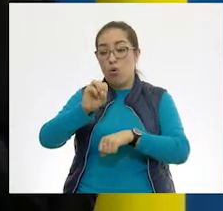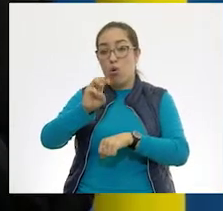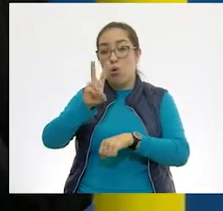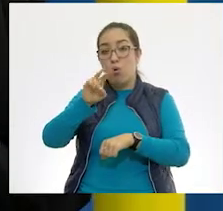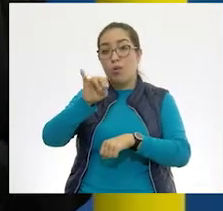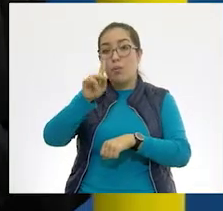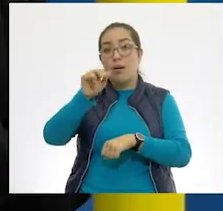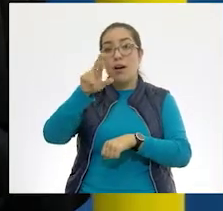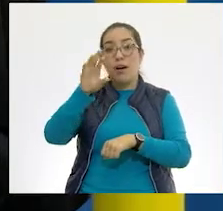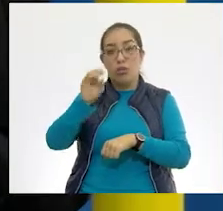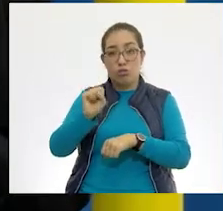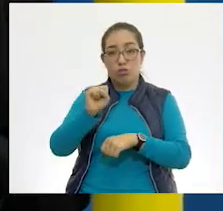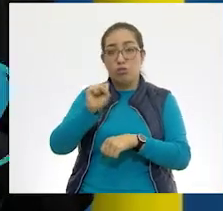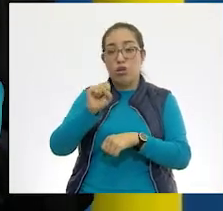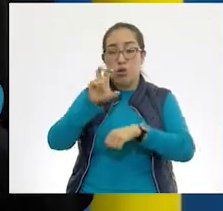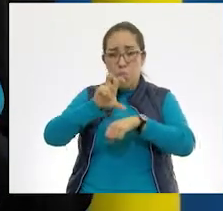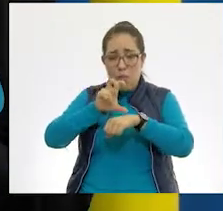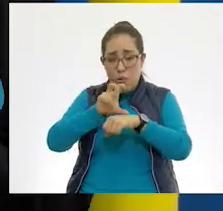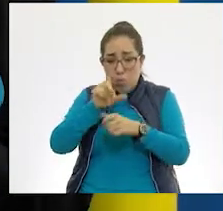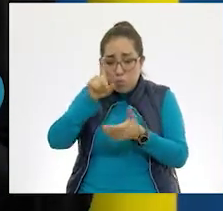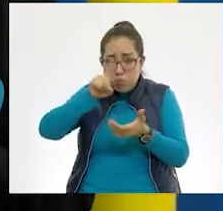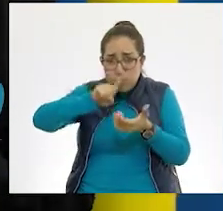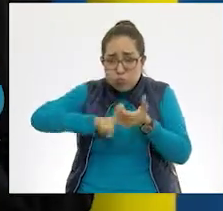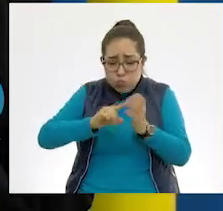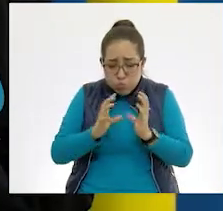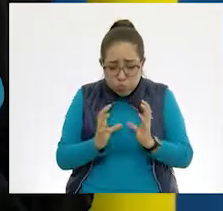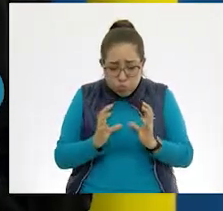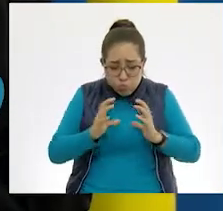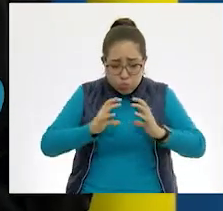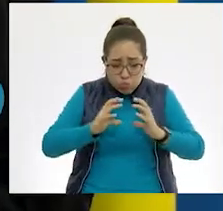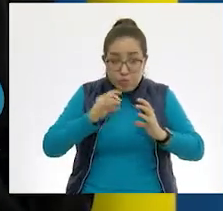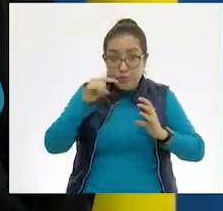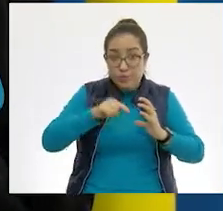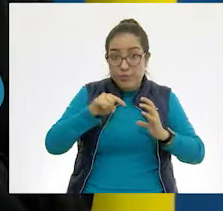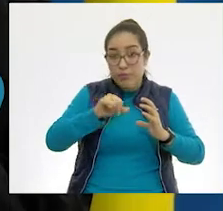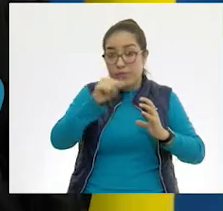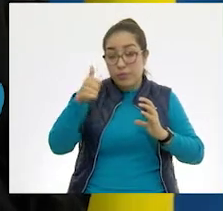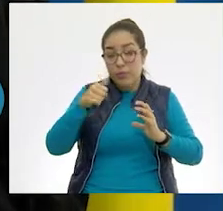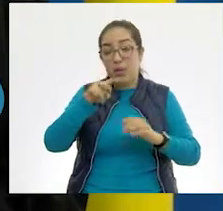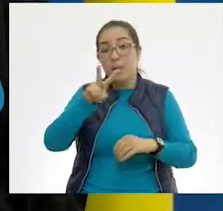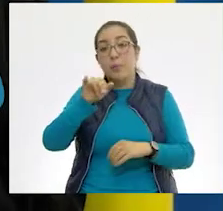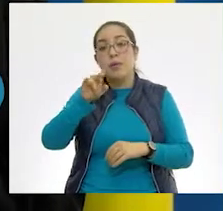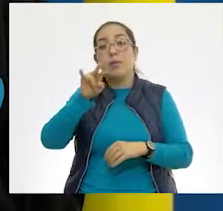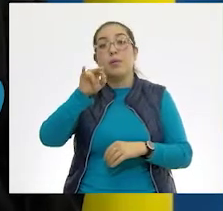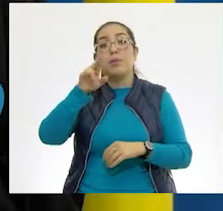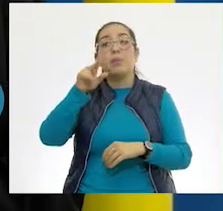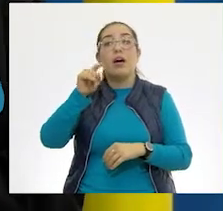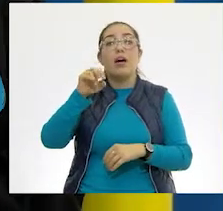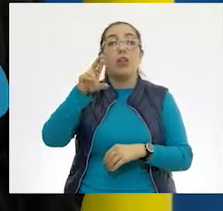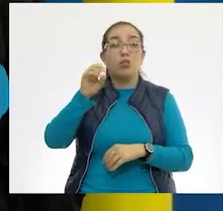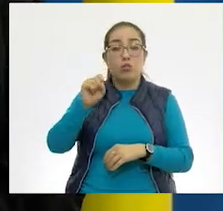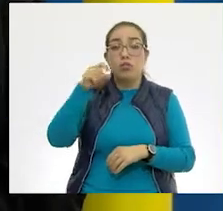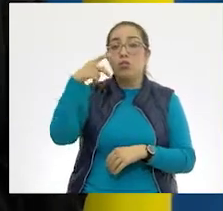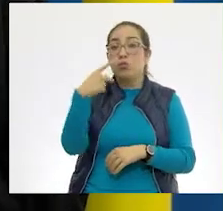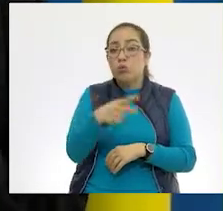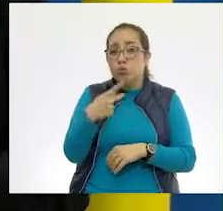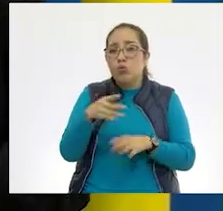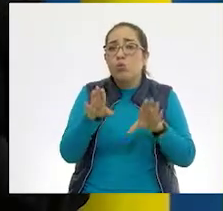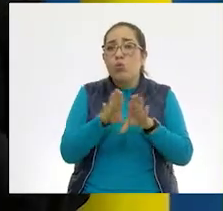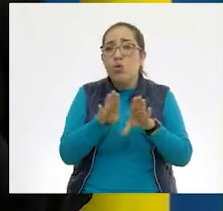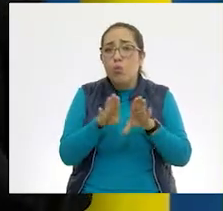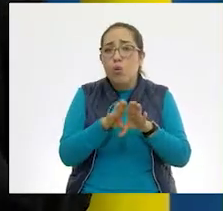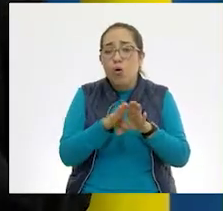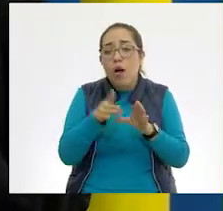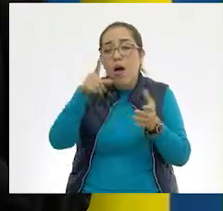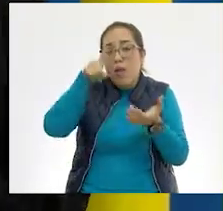que el embrión se desarrolla en un huevo. Y los vivíparos son aquellos en los que el embrión se desarrolla en el